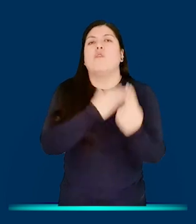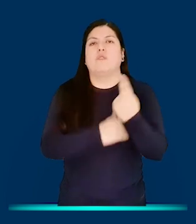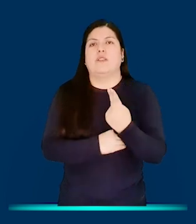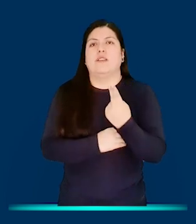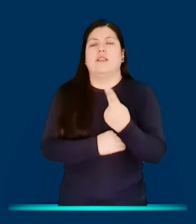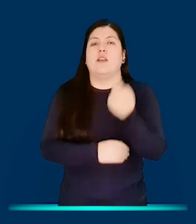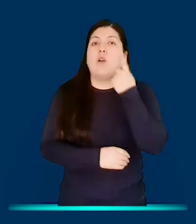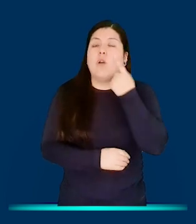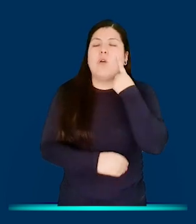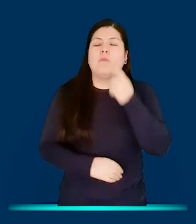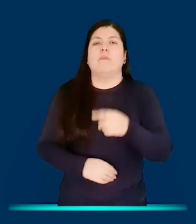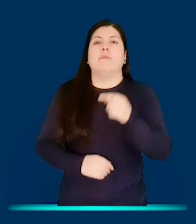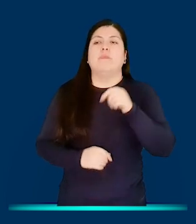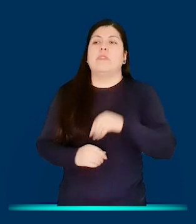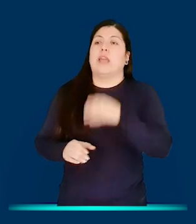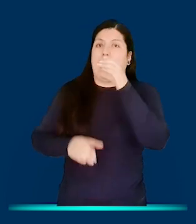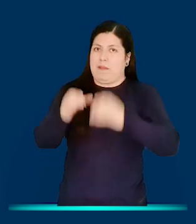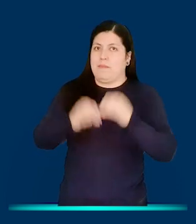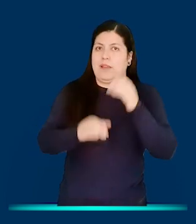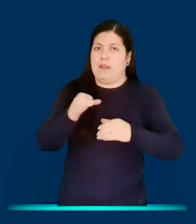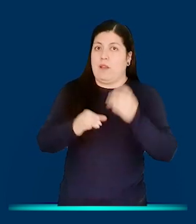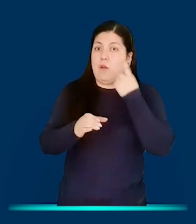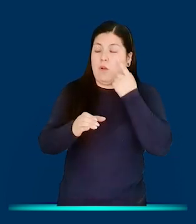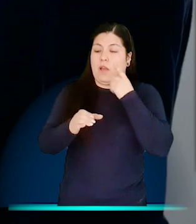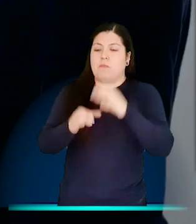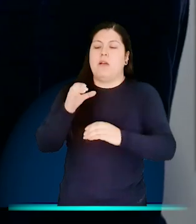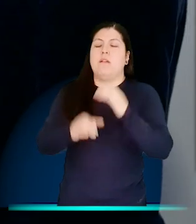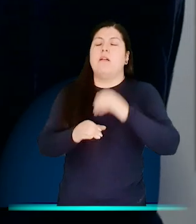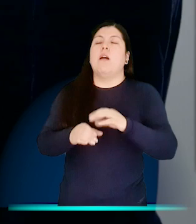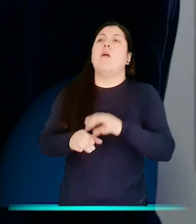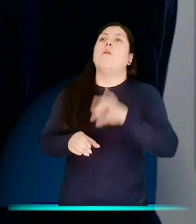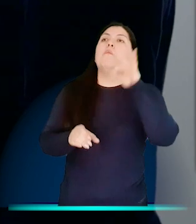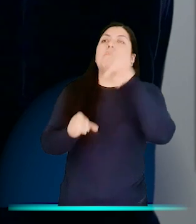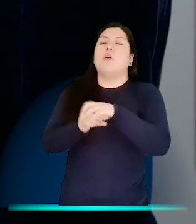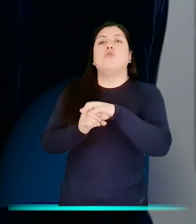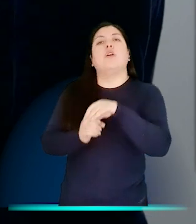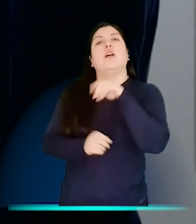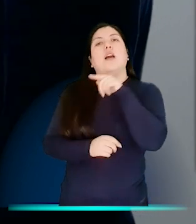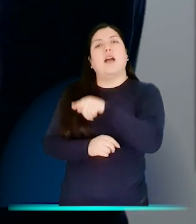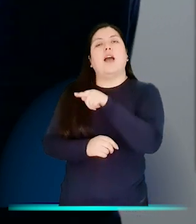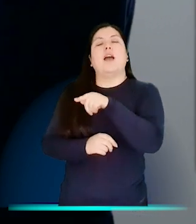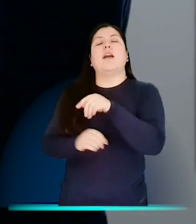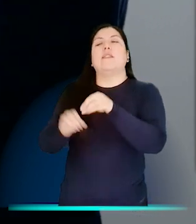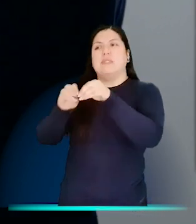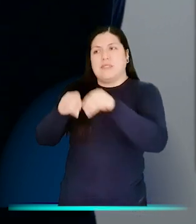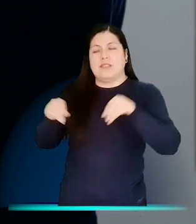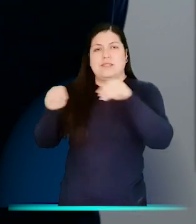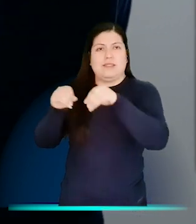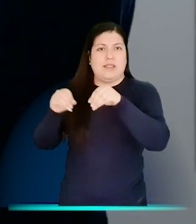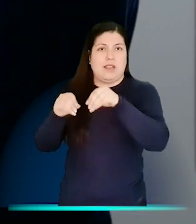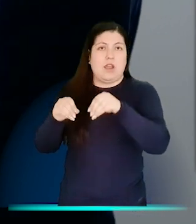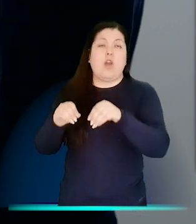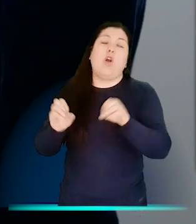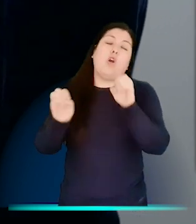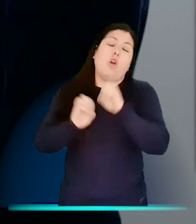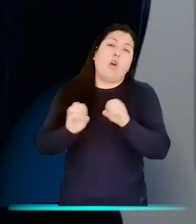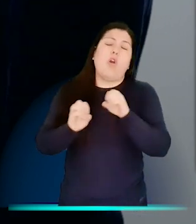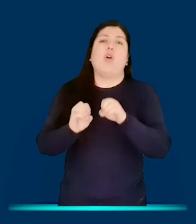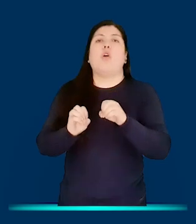a poder dar 2 votos para la Cámara de Representantes. Es decir, van a poder escoger si votan